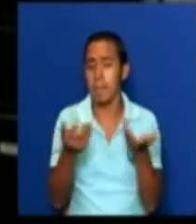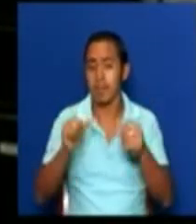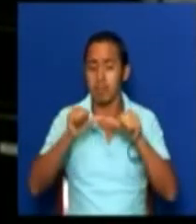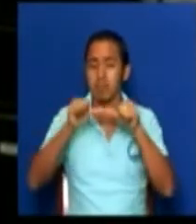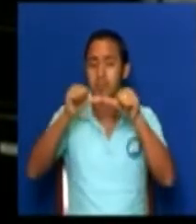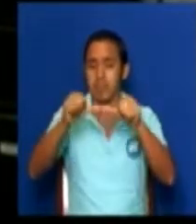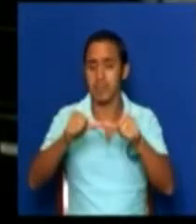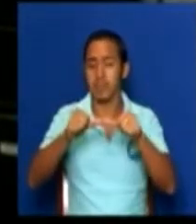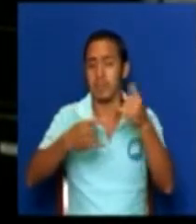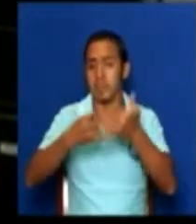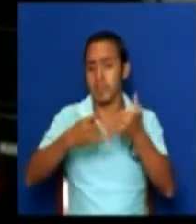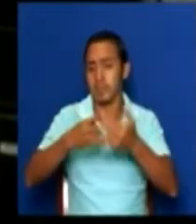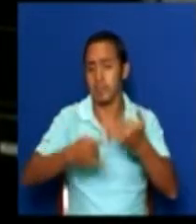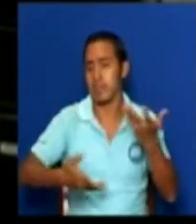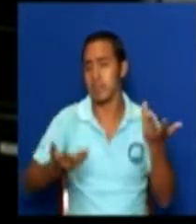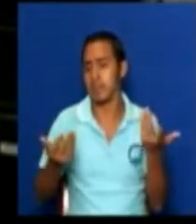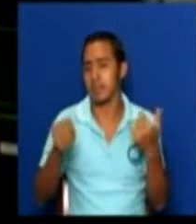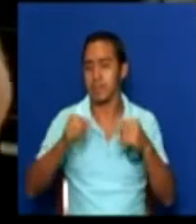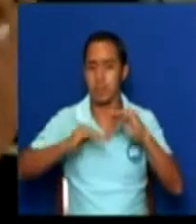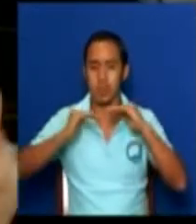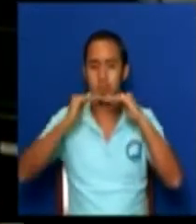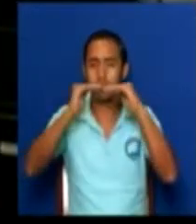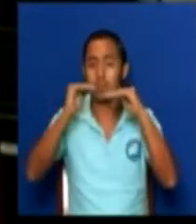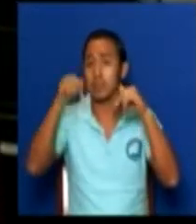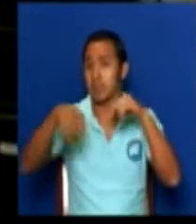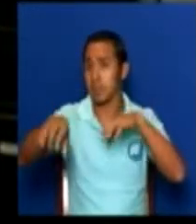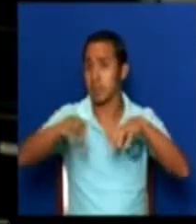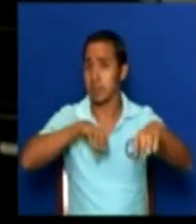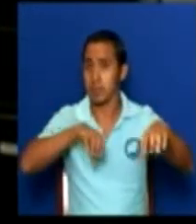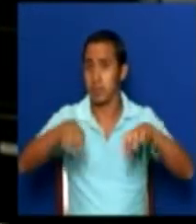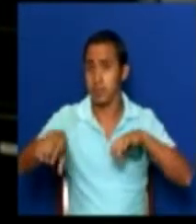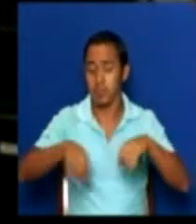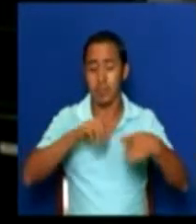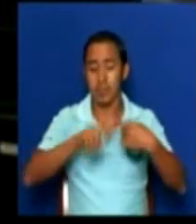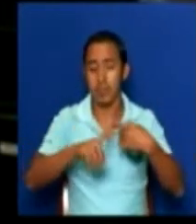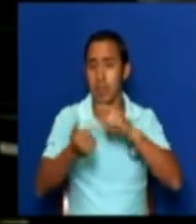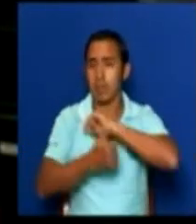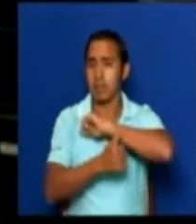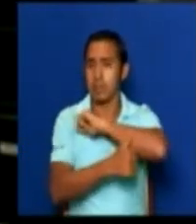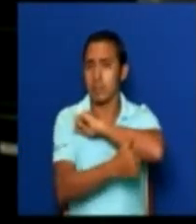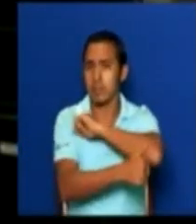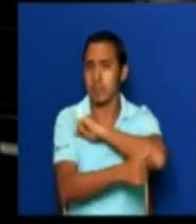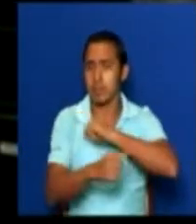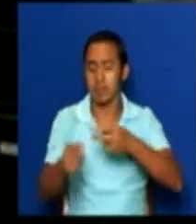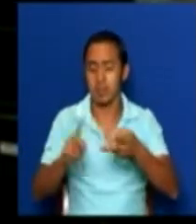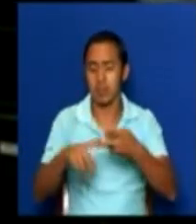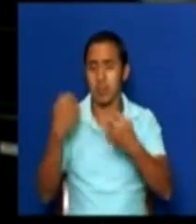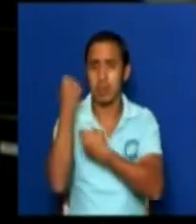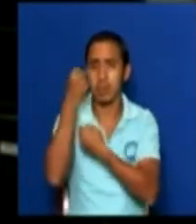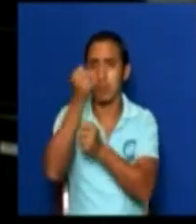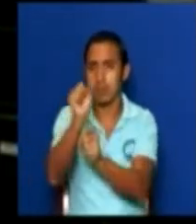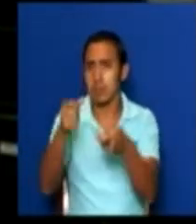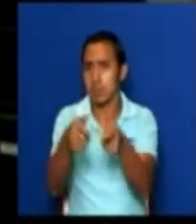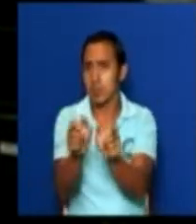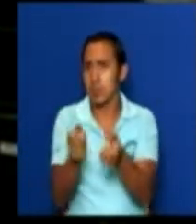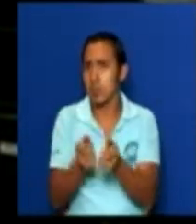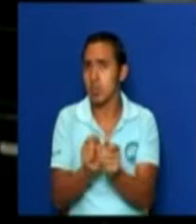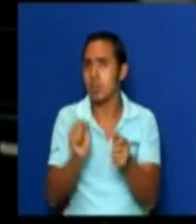avance de la equidad de género. A esta actividad asistieron estudiantes, líderes